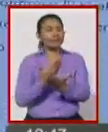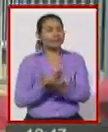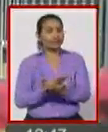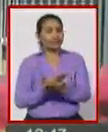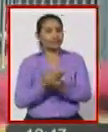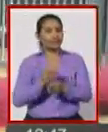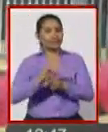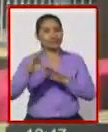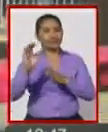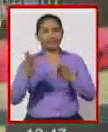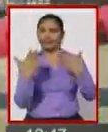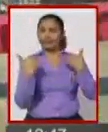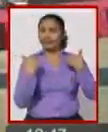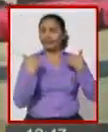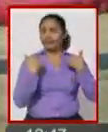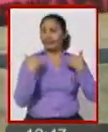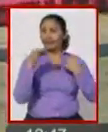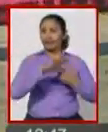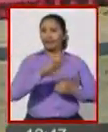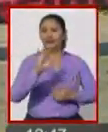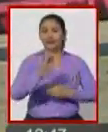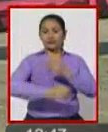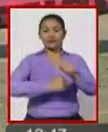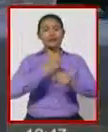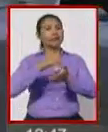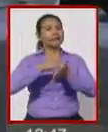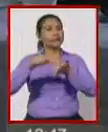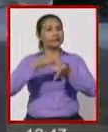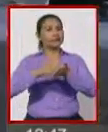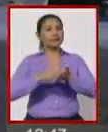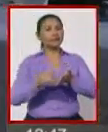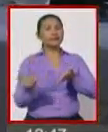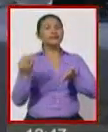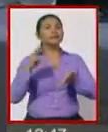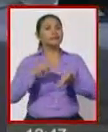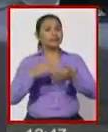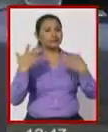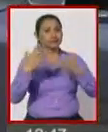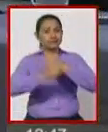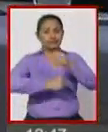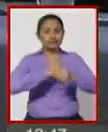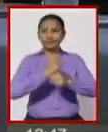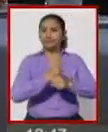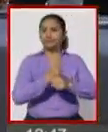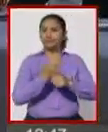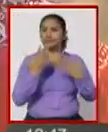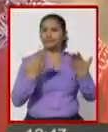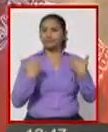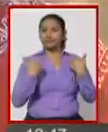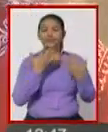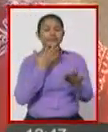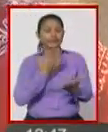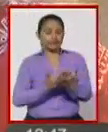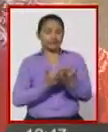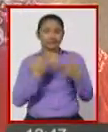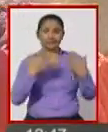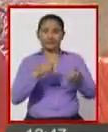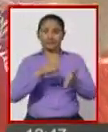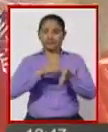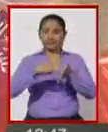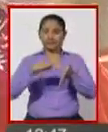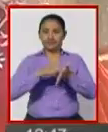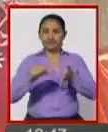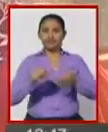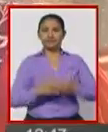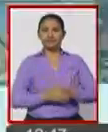absolutamente todo. Tenemos 58 años de pago de impuestos. Este año se ha pagado, aquí tengo la prueba que este año se ha